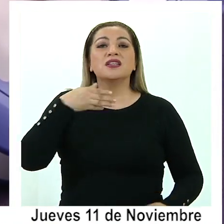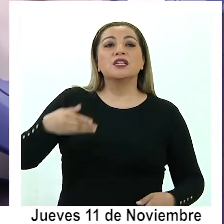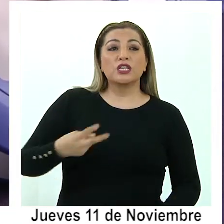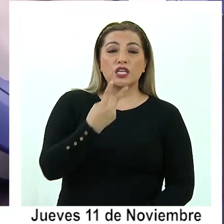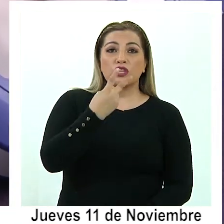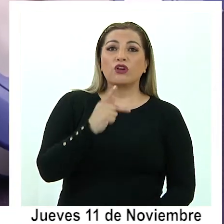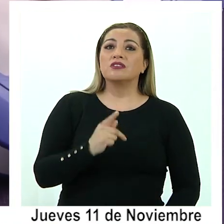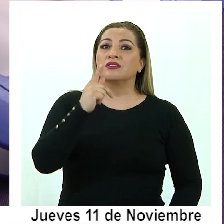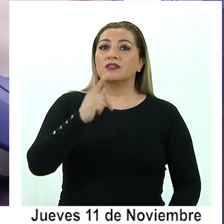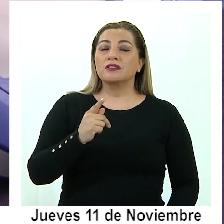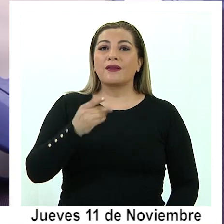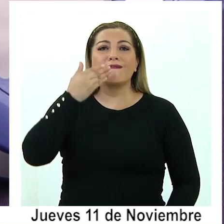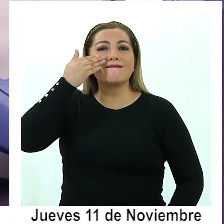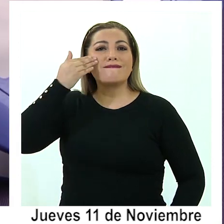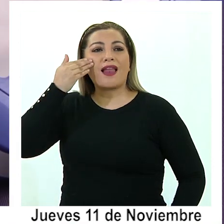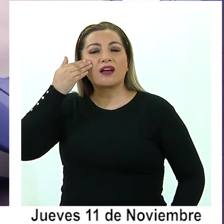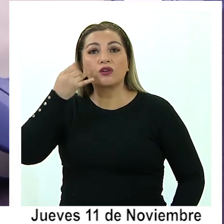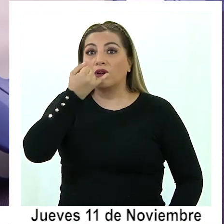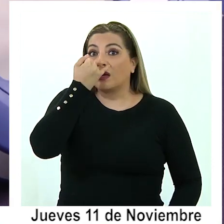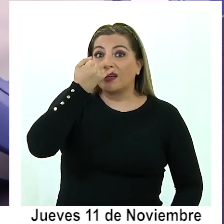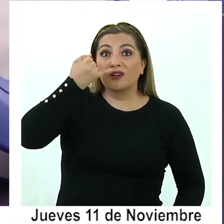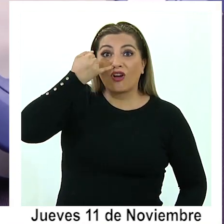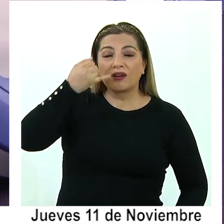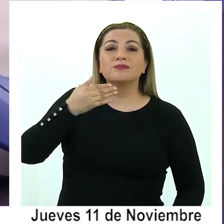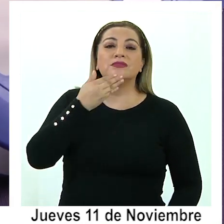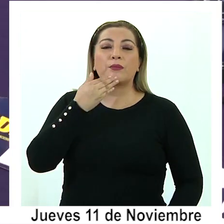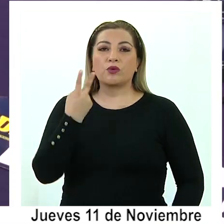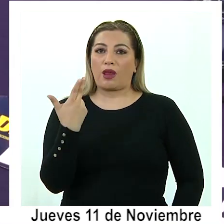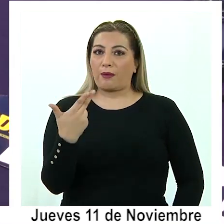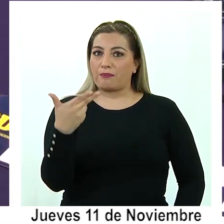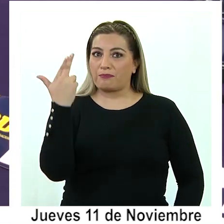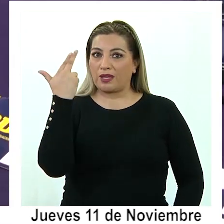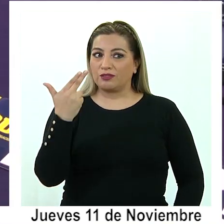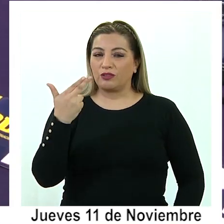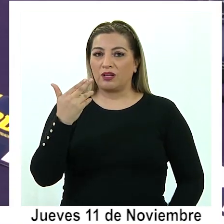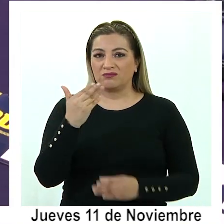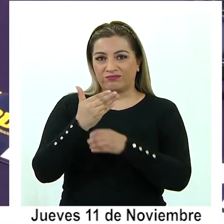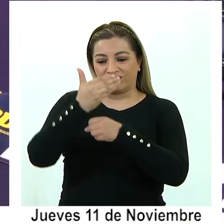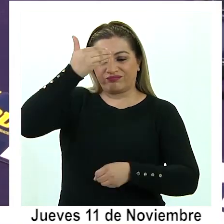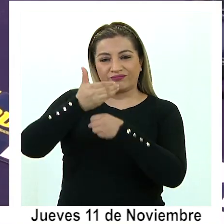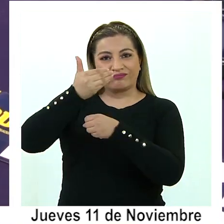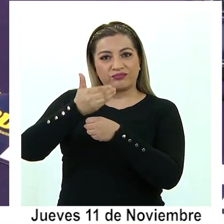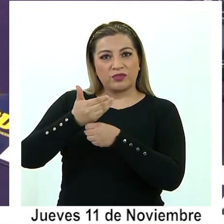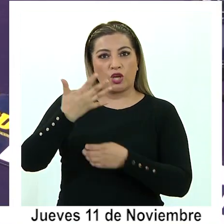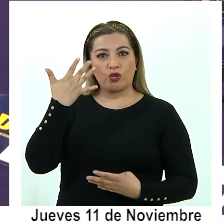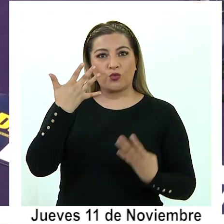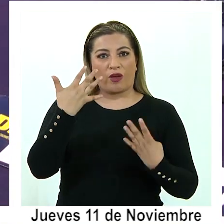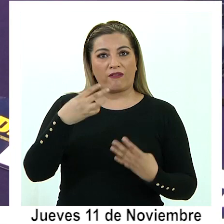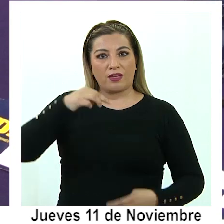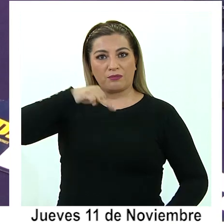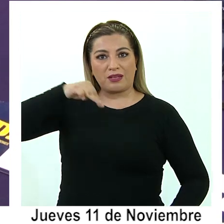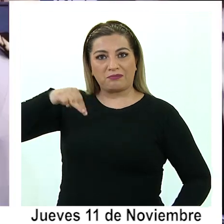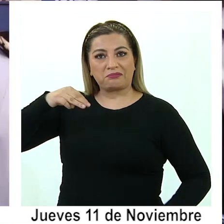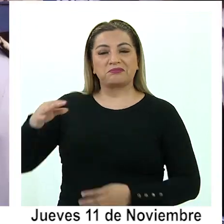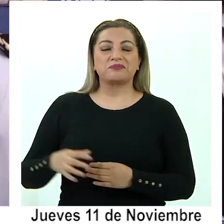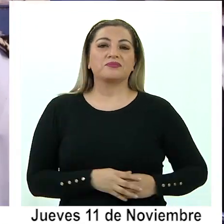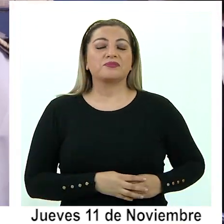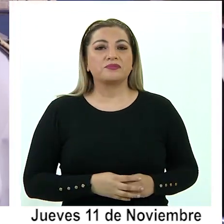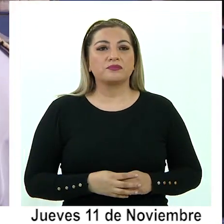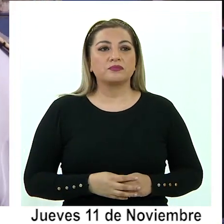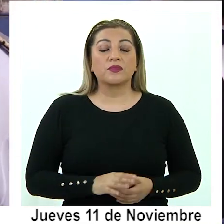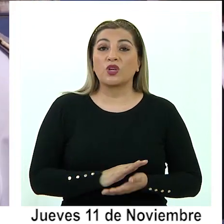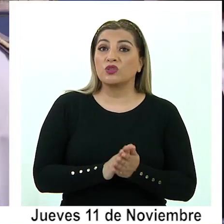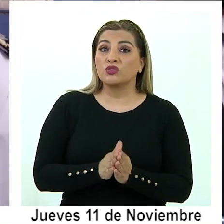de clorhidrato de cocaína, además de una pistola y cartuchos de calibre 9 milímetros. Todo este tipo de abordajes